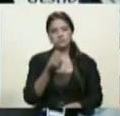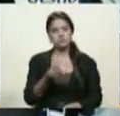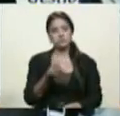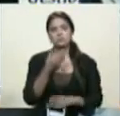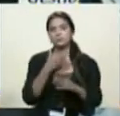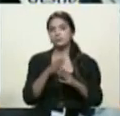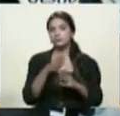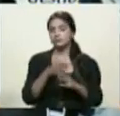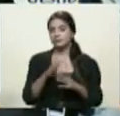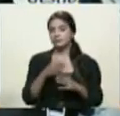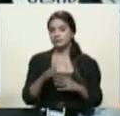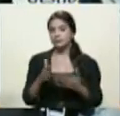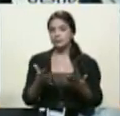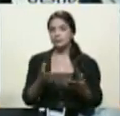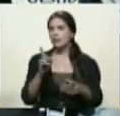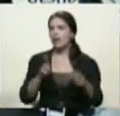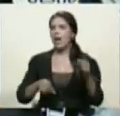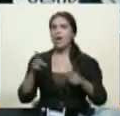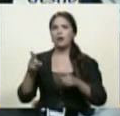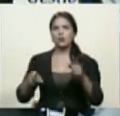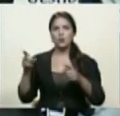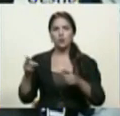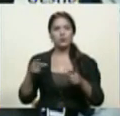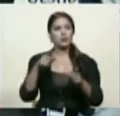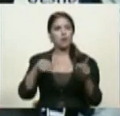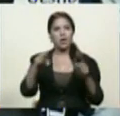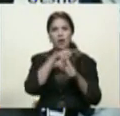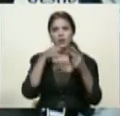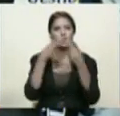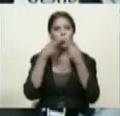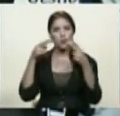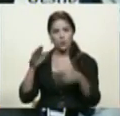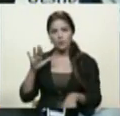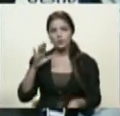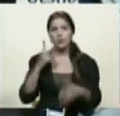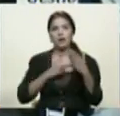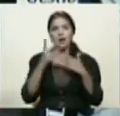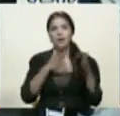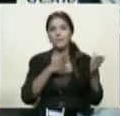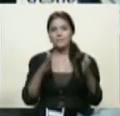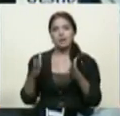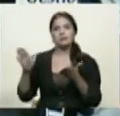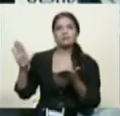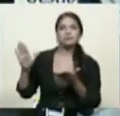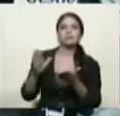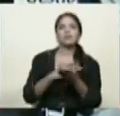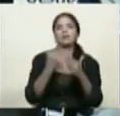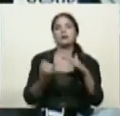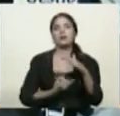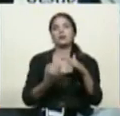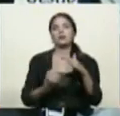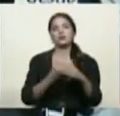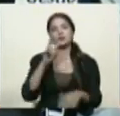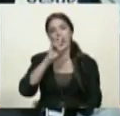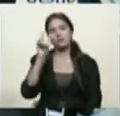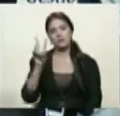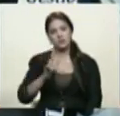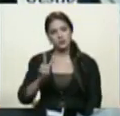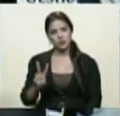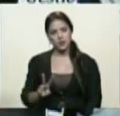pesar de que muchos de ellos tuvieron comprometido en el plan violento de derrocamiento de las instituciones venezolanas